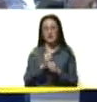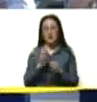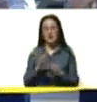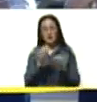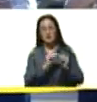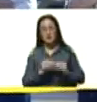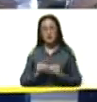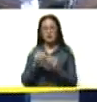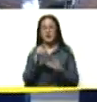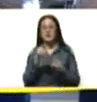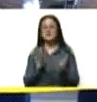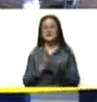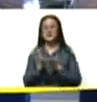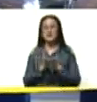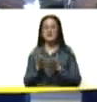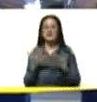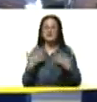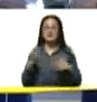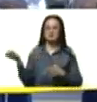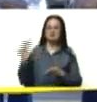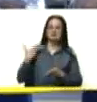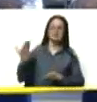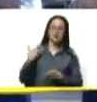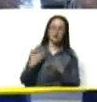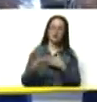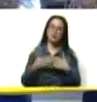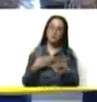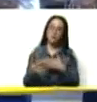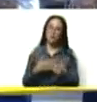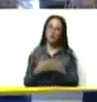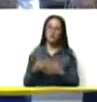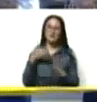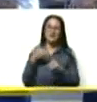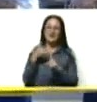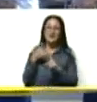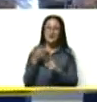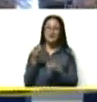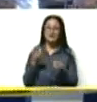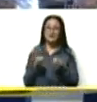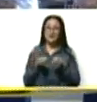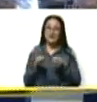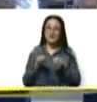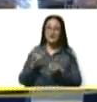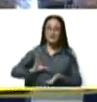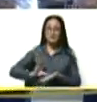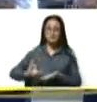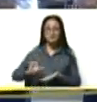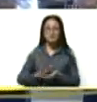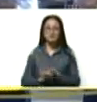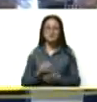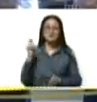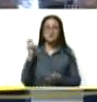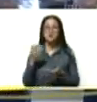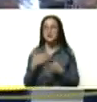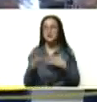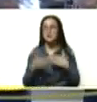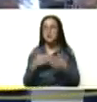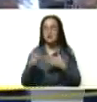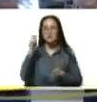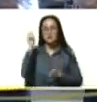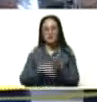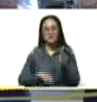este servicio, a pesar de las sanciones, a pesar de la persecución financiera, a pesar de la prohibición